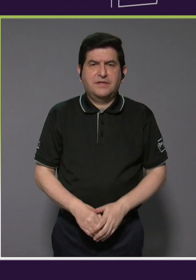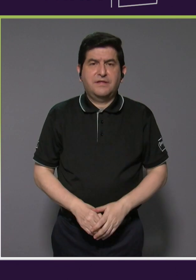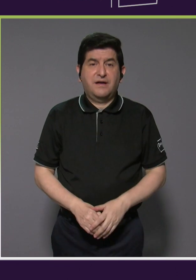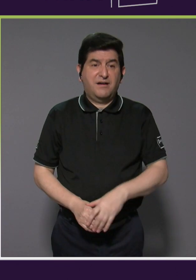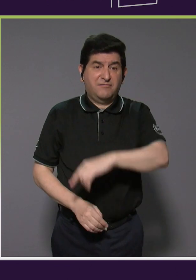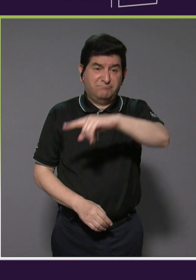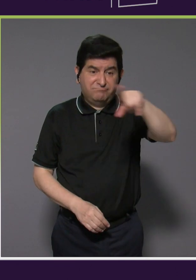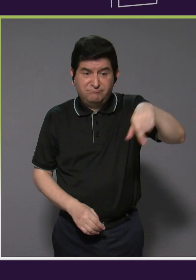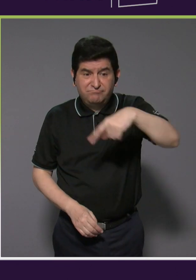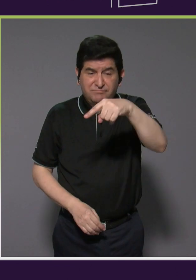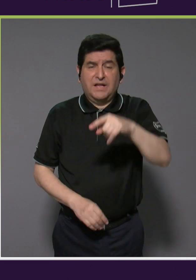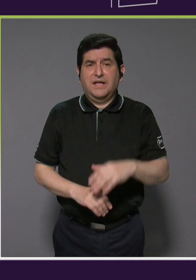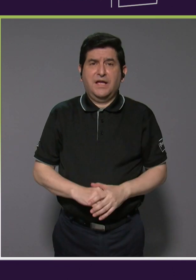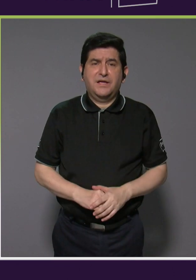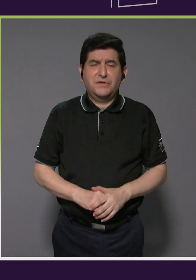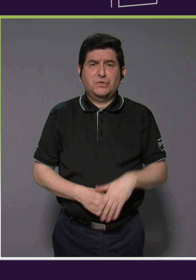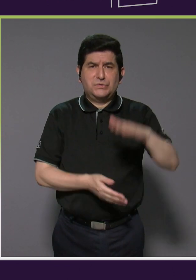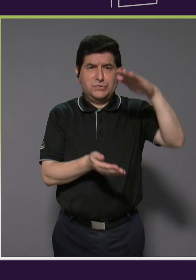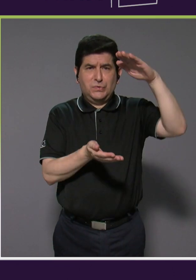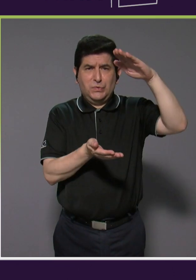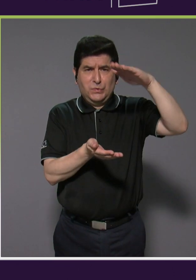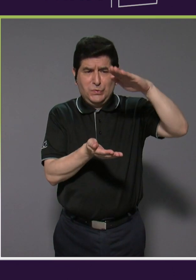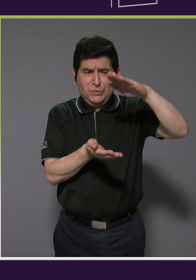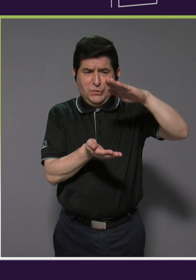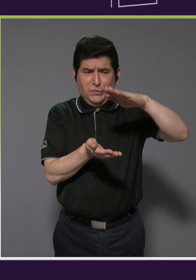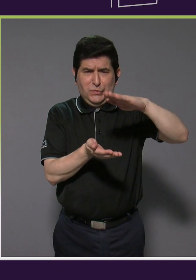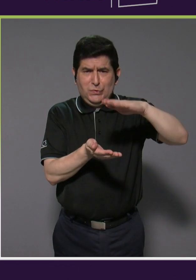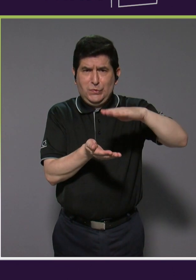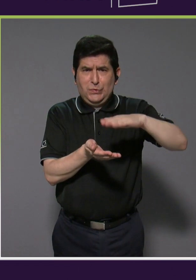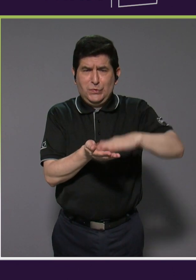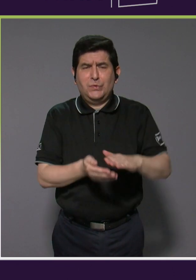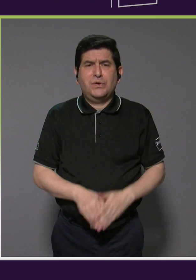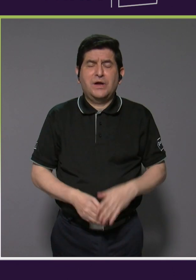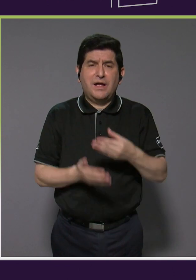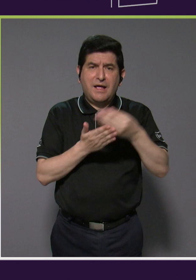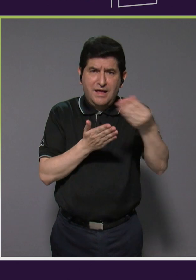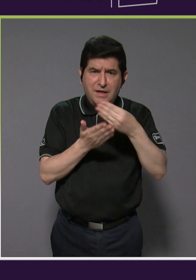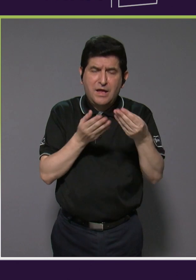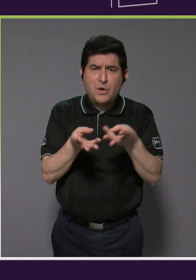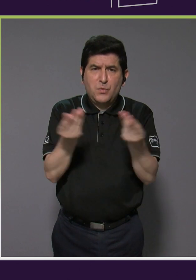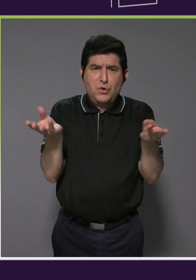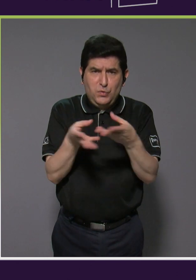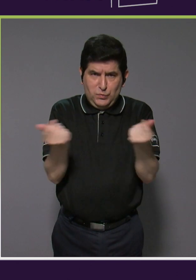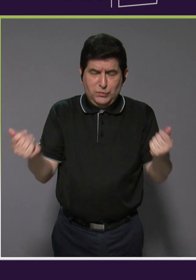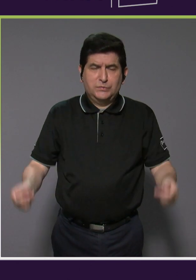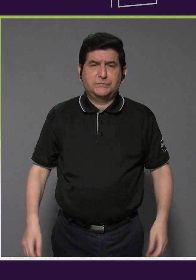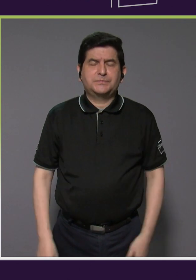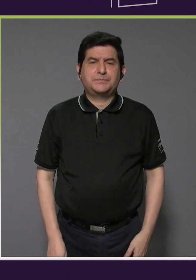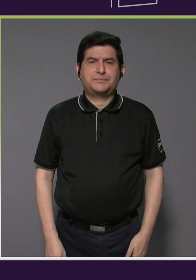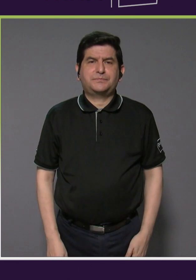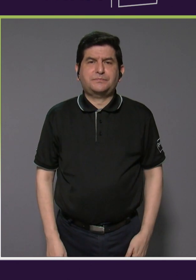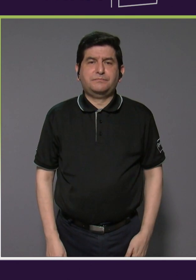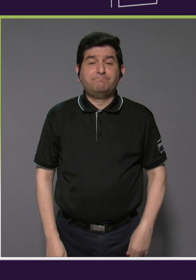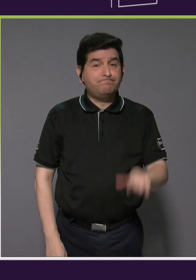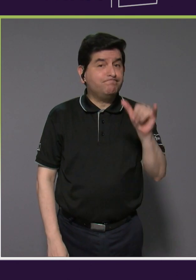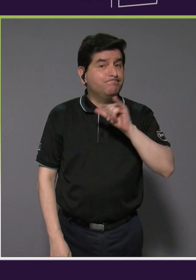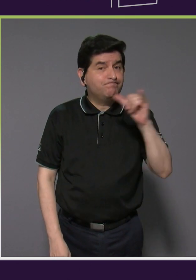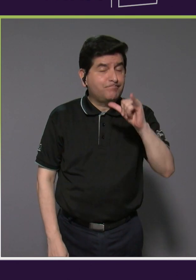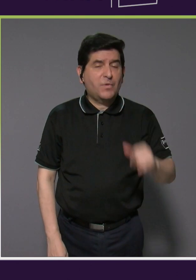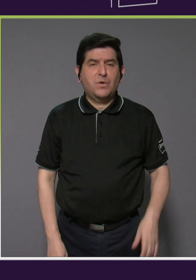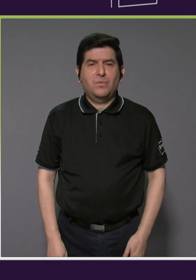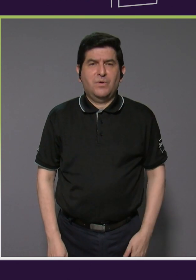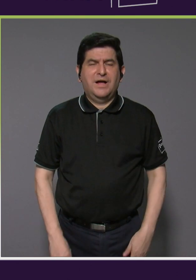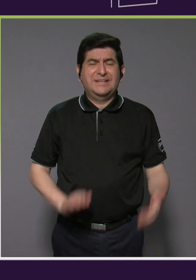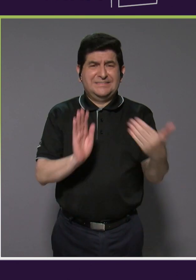a tener van a ver reducidos esa adquisición de productos, ¿verdad? Porque también entonces se